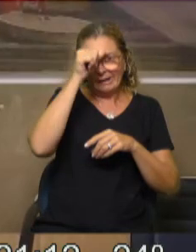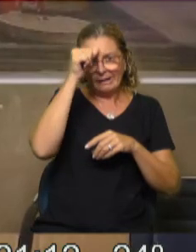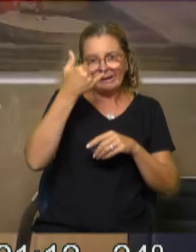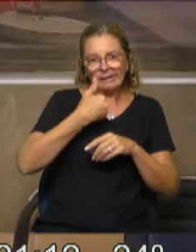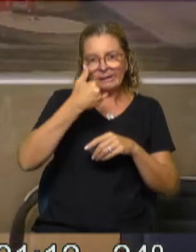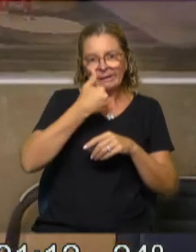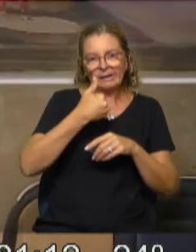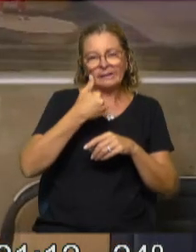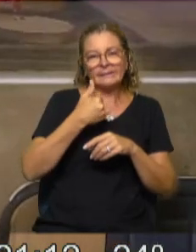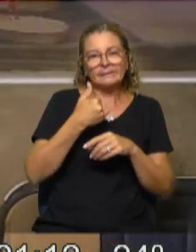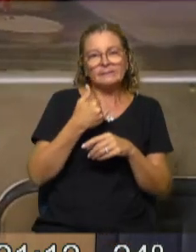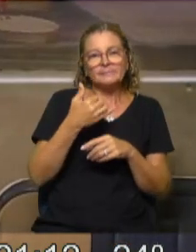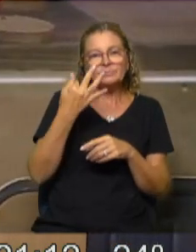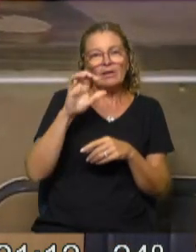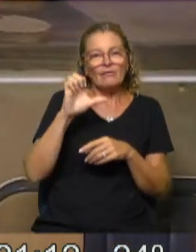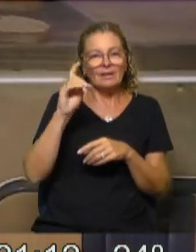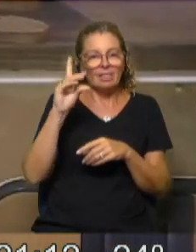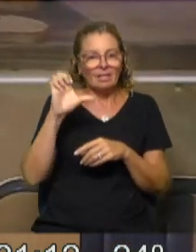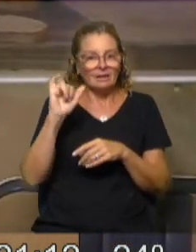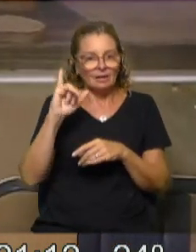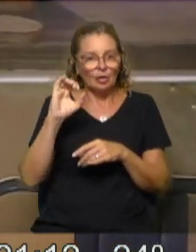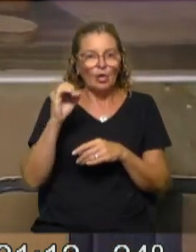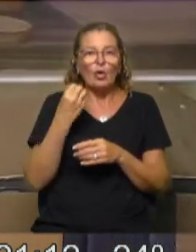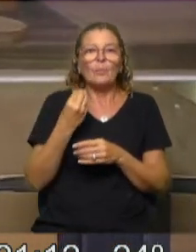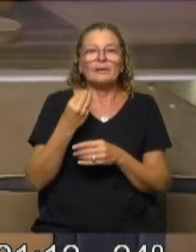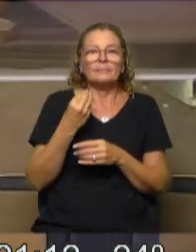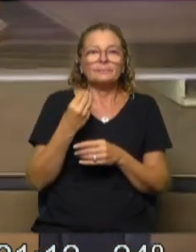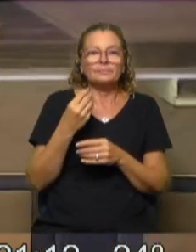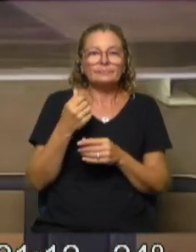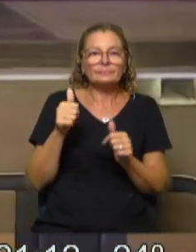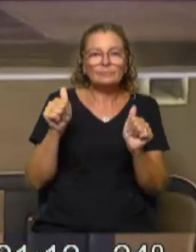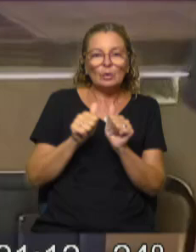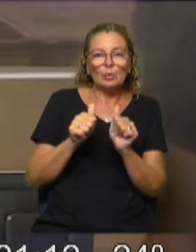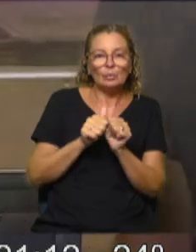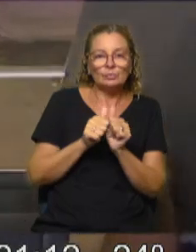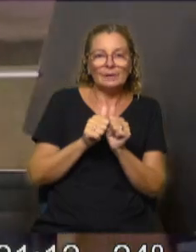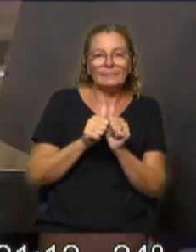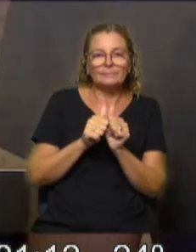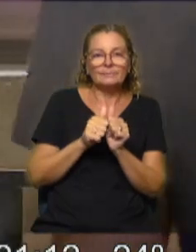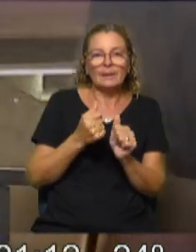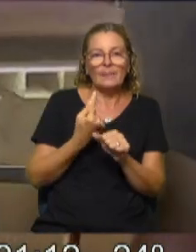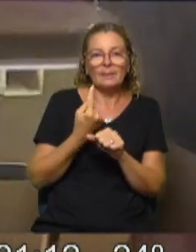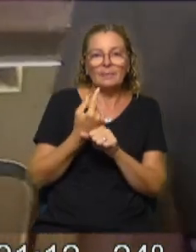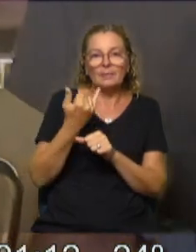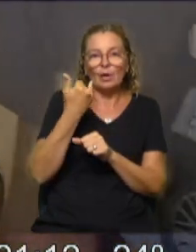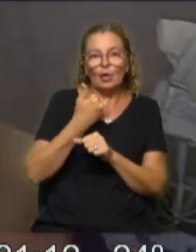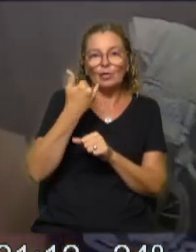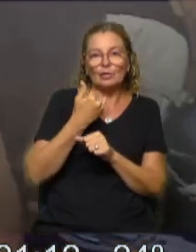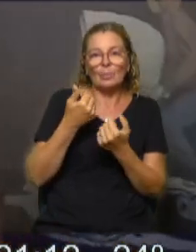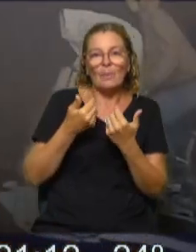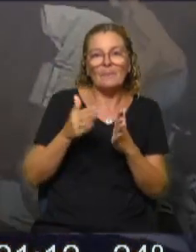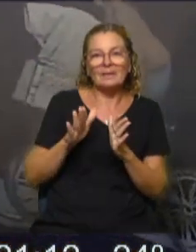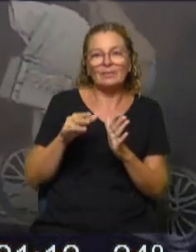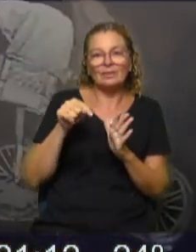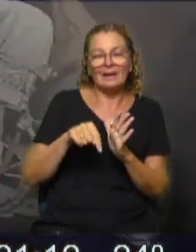contar Federico cómo es la cuestión. Pero bueno, estoy aquí con Fede, que primero, bueno, me va a contar cómo fue que inició